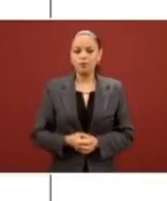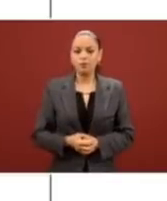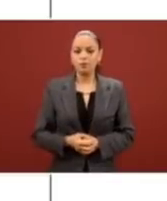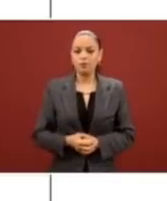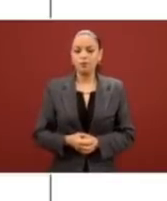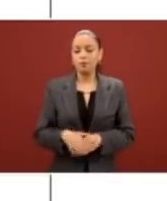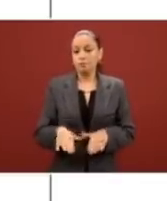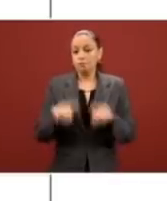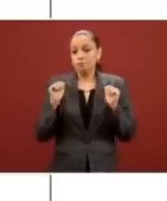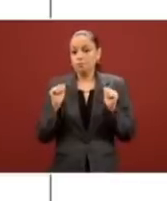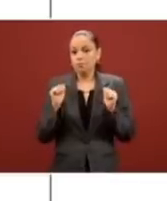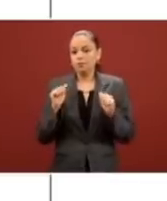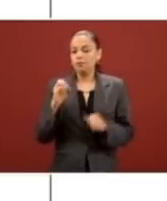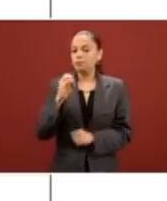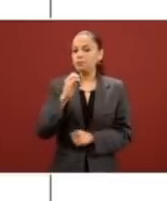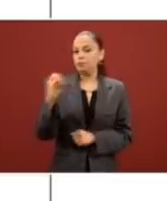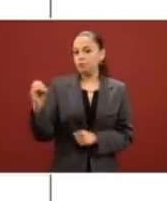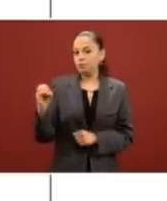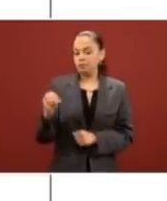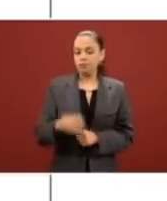abstención, 0.